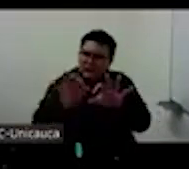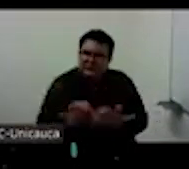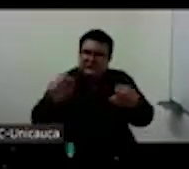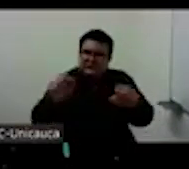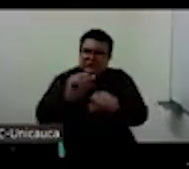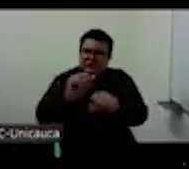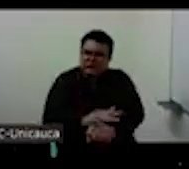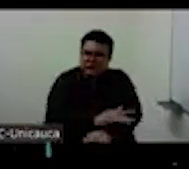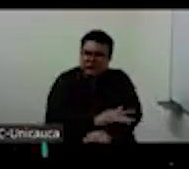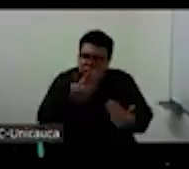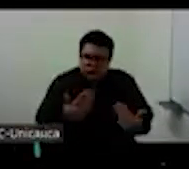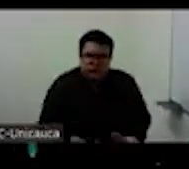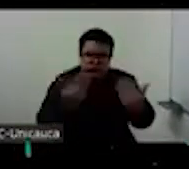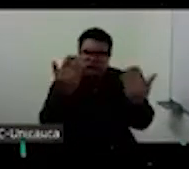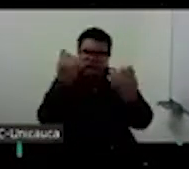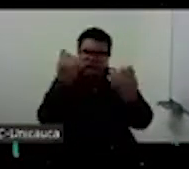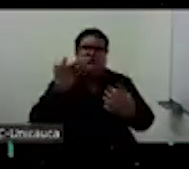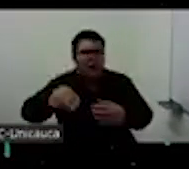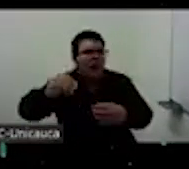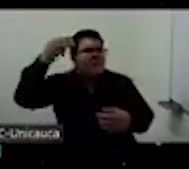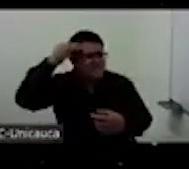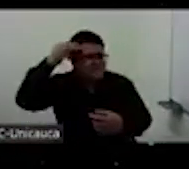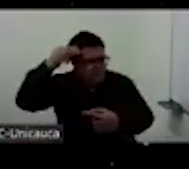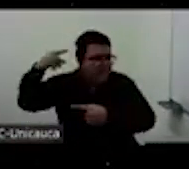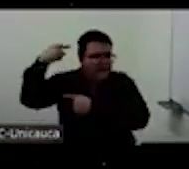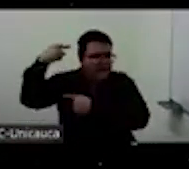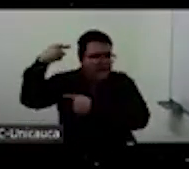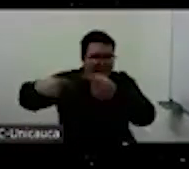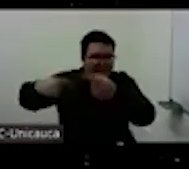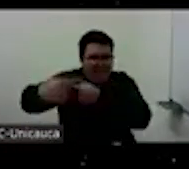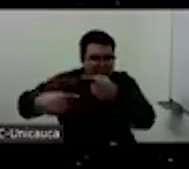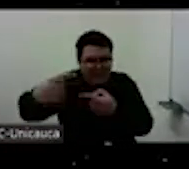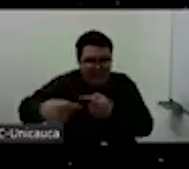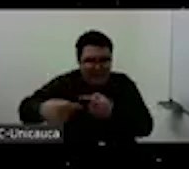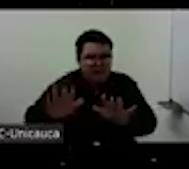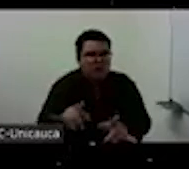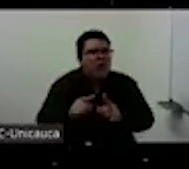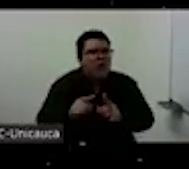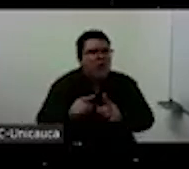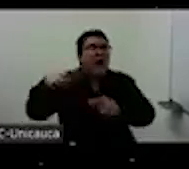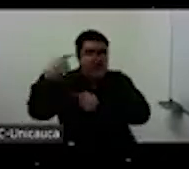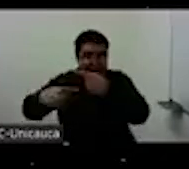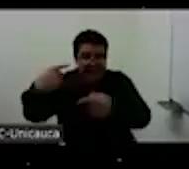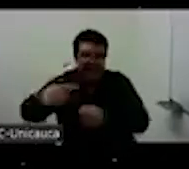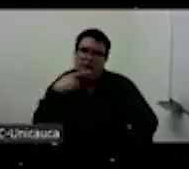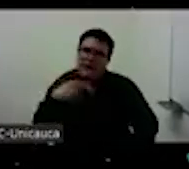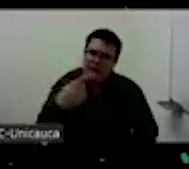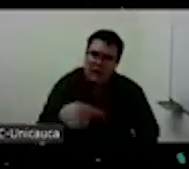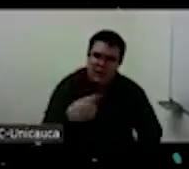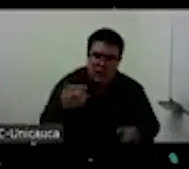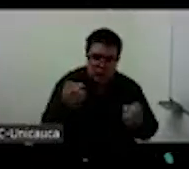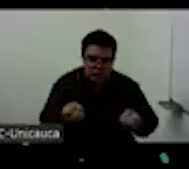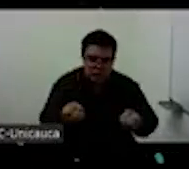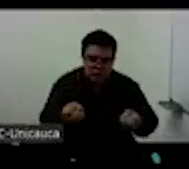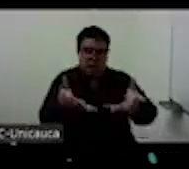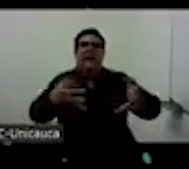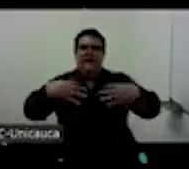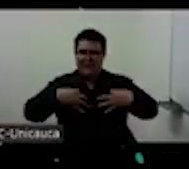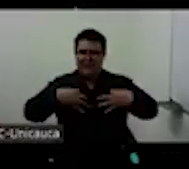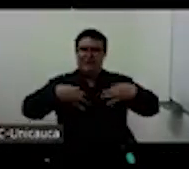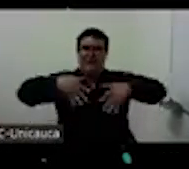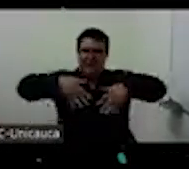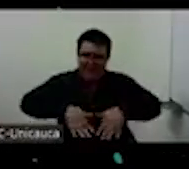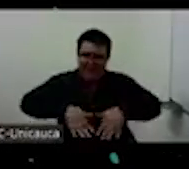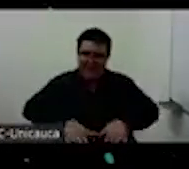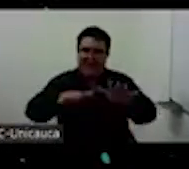textil y la herencia de la memoria. Esto es la herencia memoria oral materializada en prendas. A través